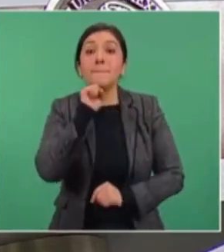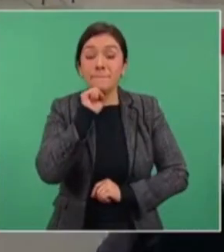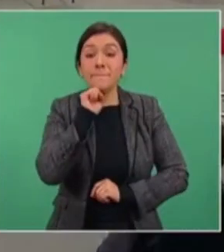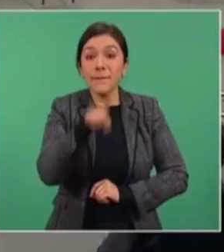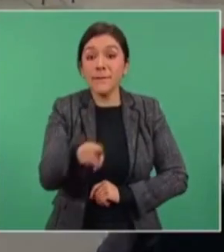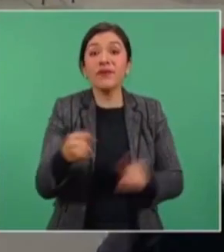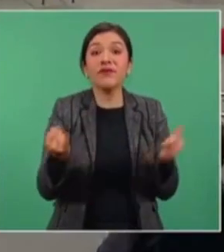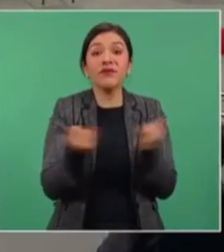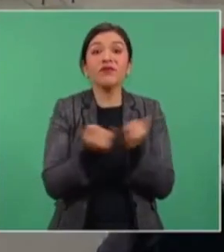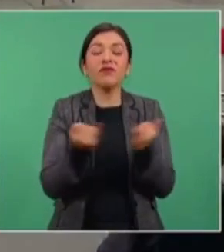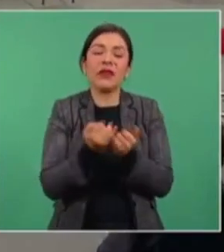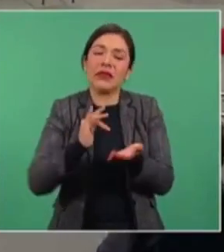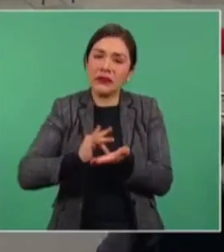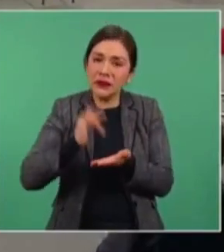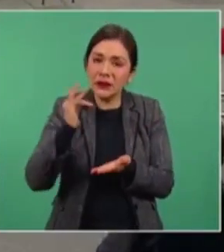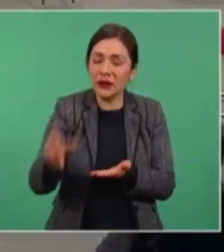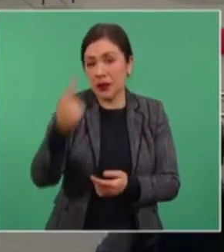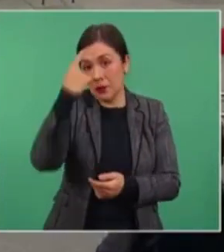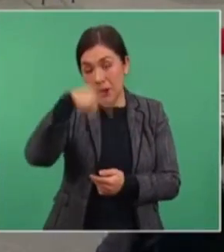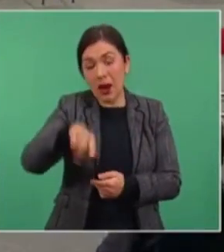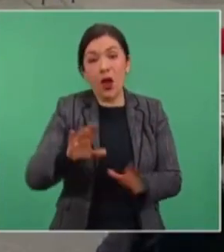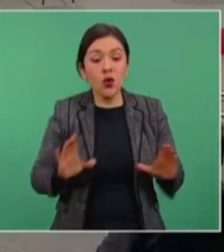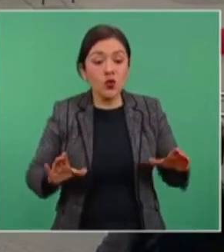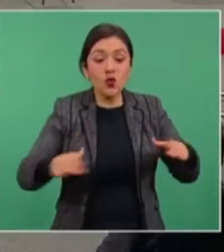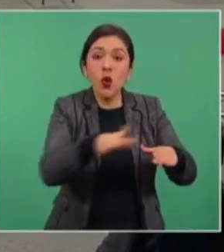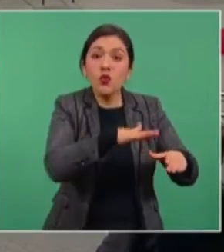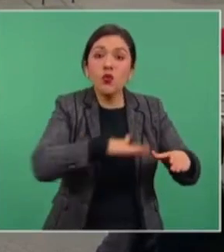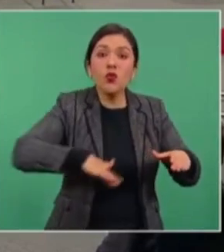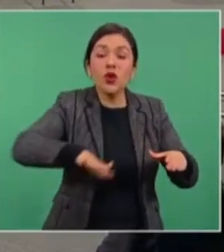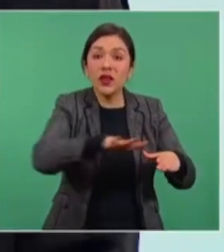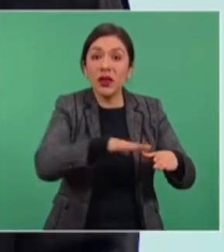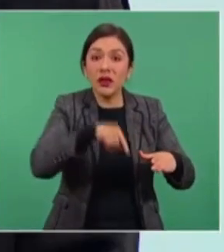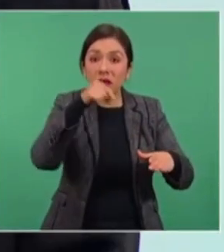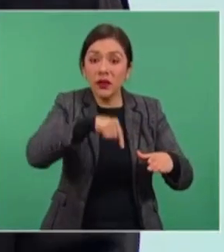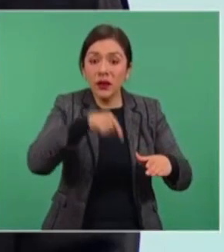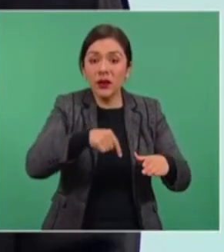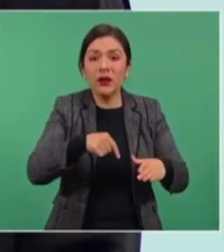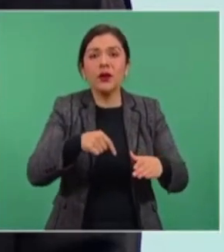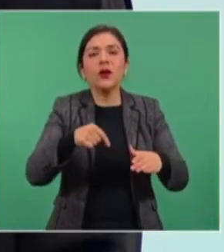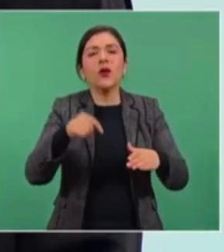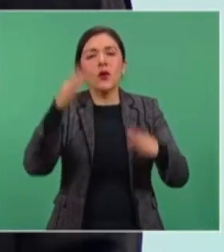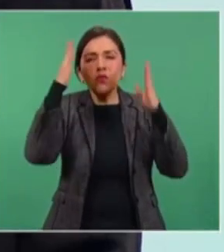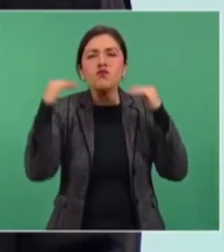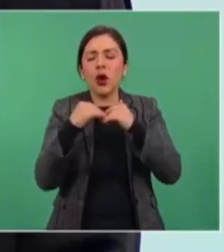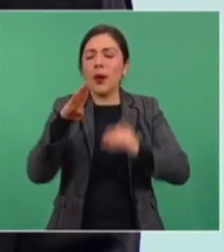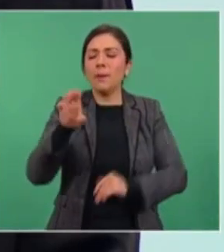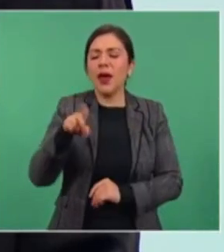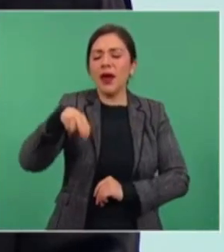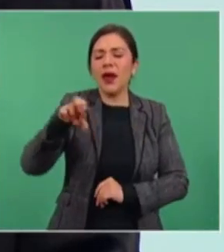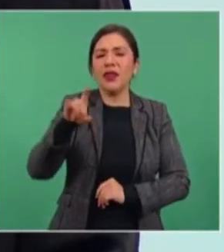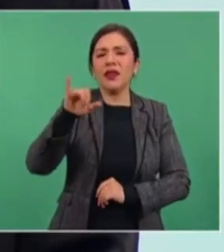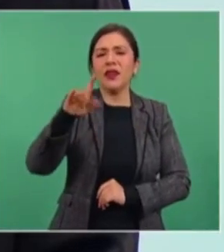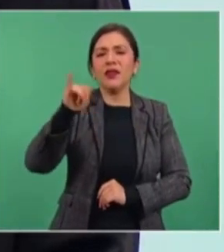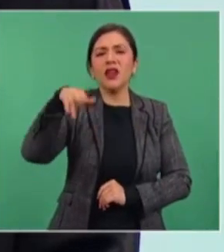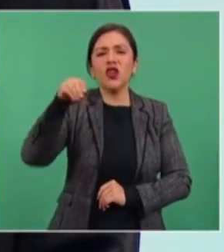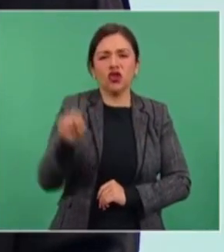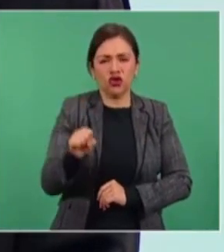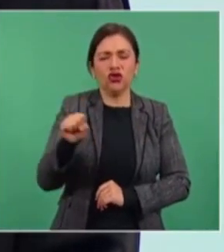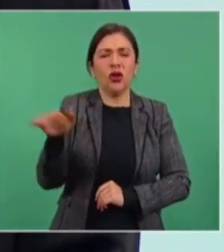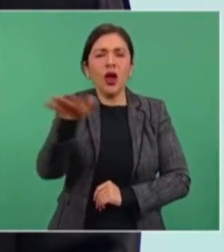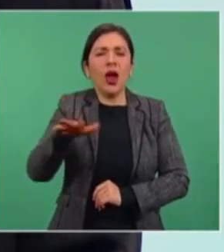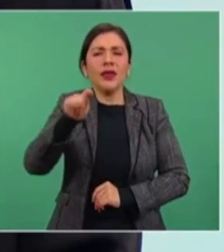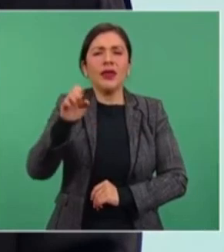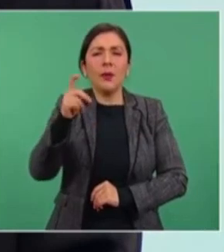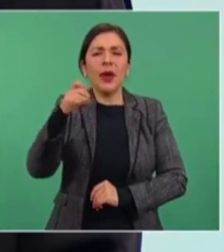también agradezco a mi comunidad benedictina, monjes benedictinos de la Abadía del Tepeyac, que me